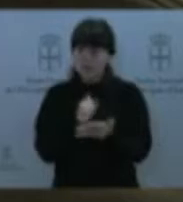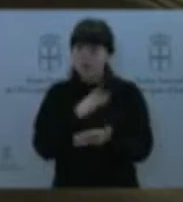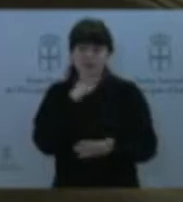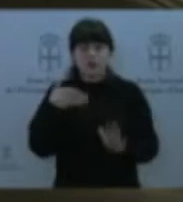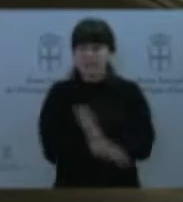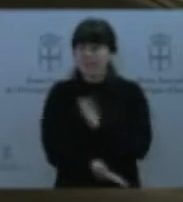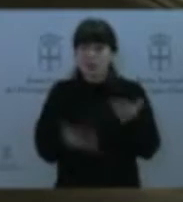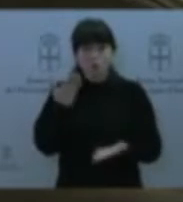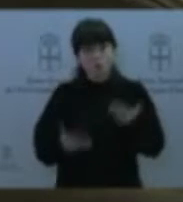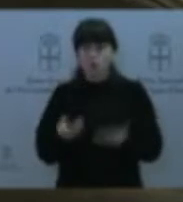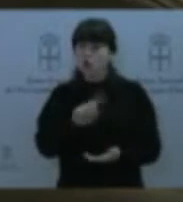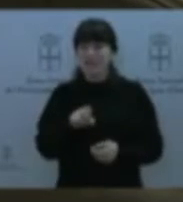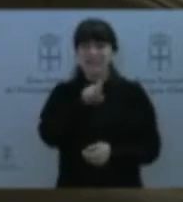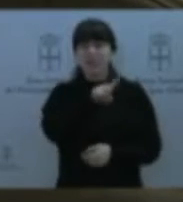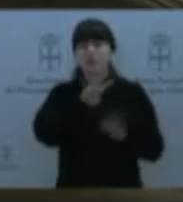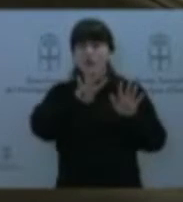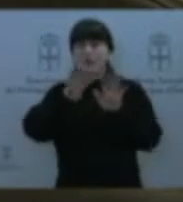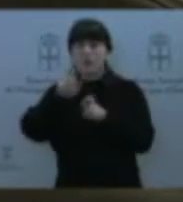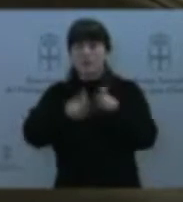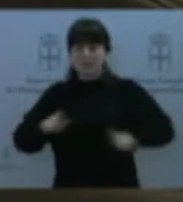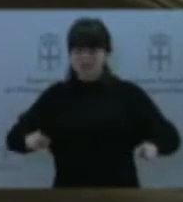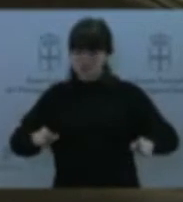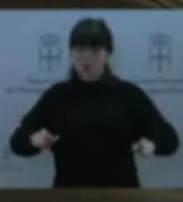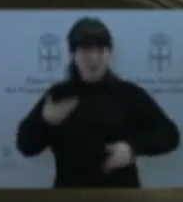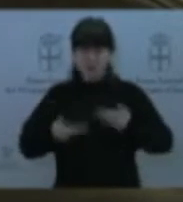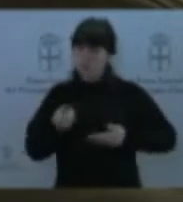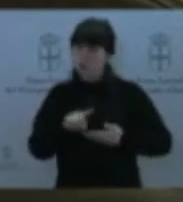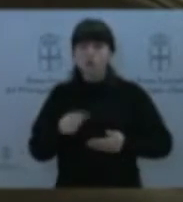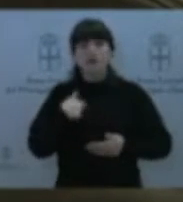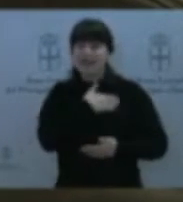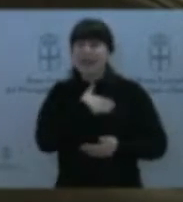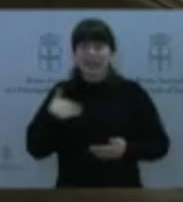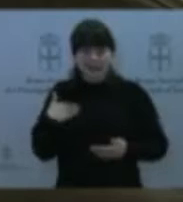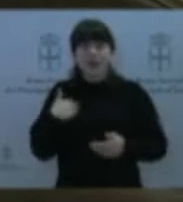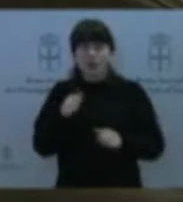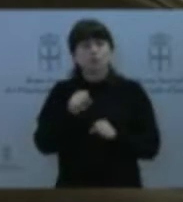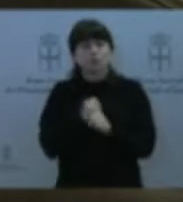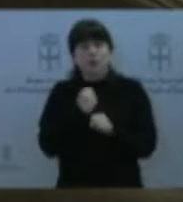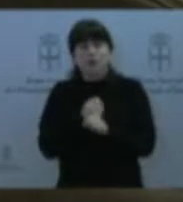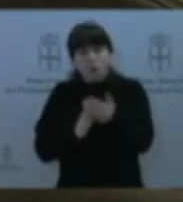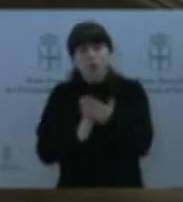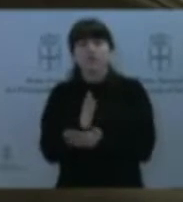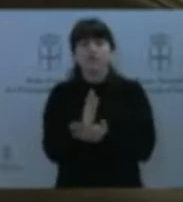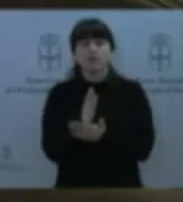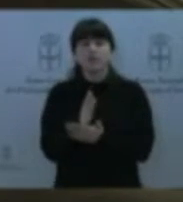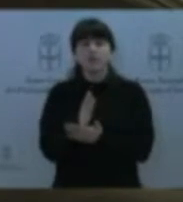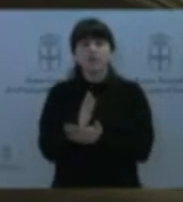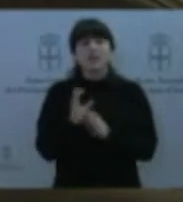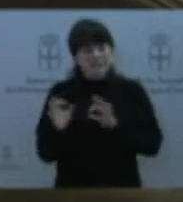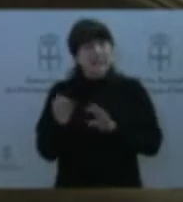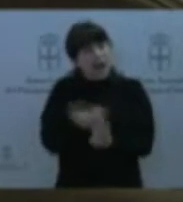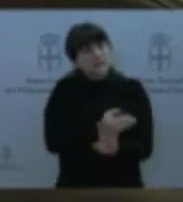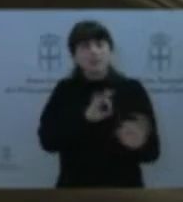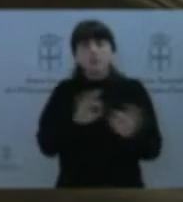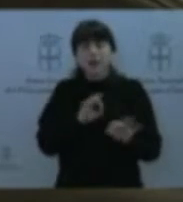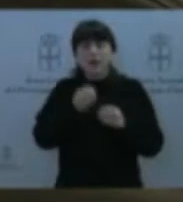que tenían puestas las expectativas en un trabajo indefinido, que se prepararon para ello y que se encontraron con un chasco de prueba que